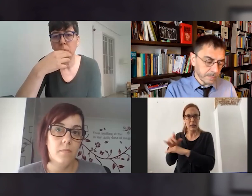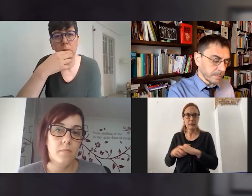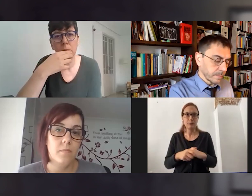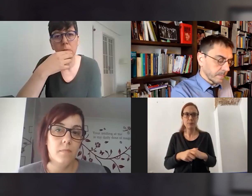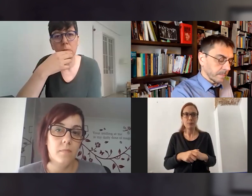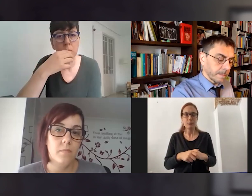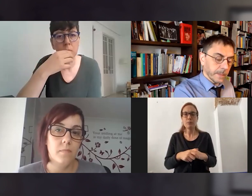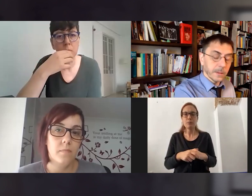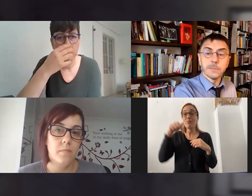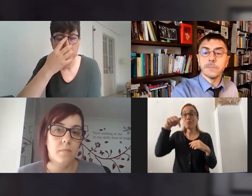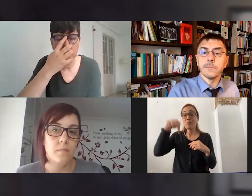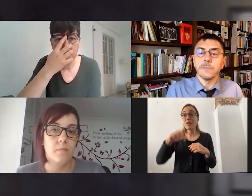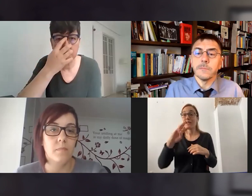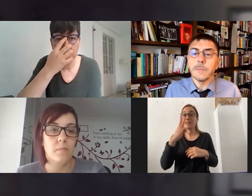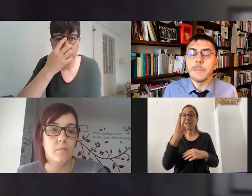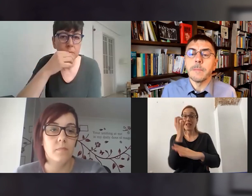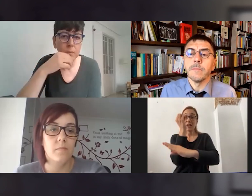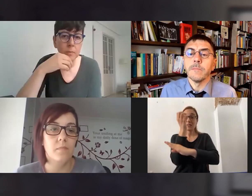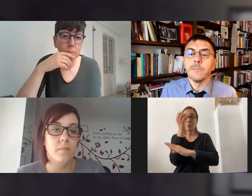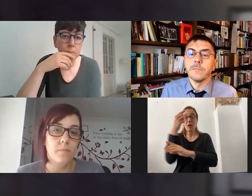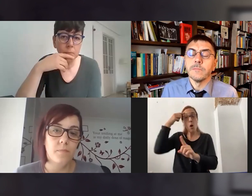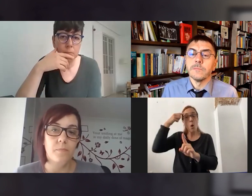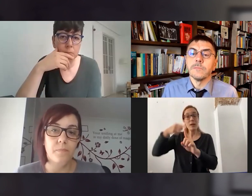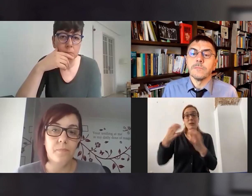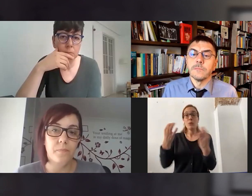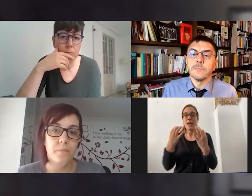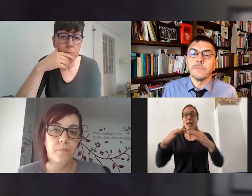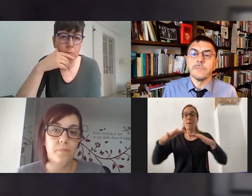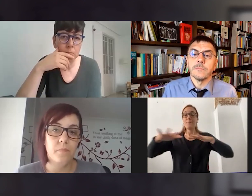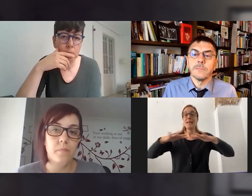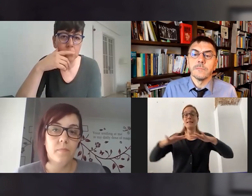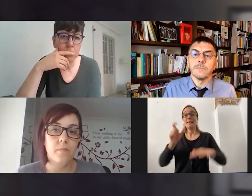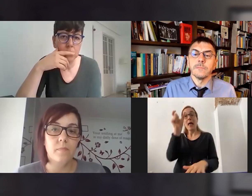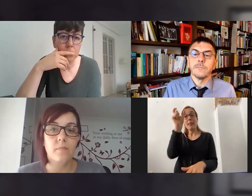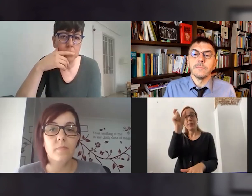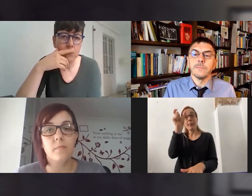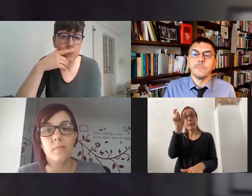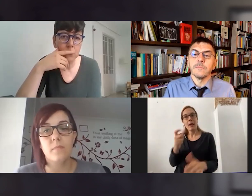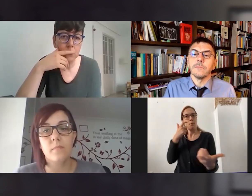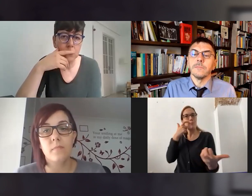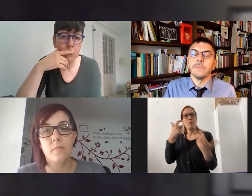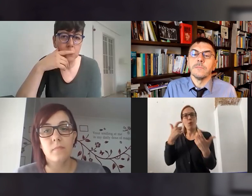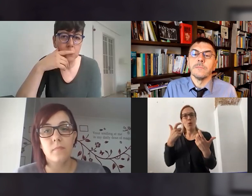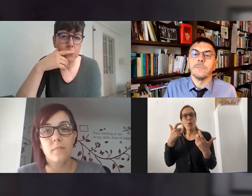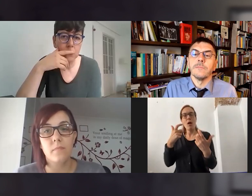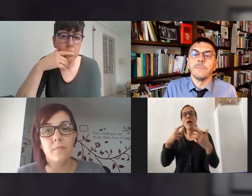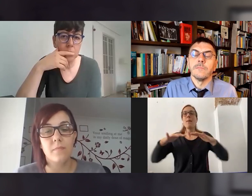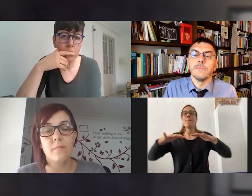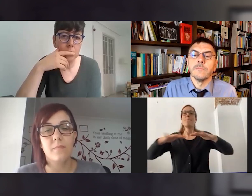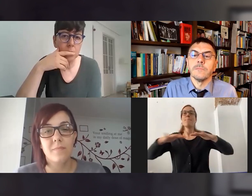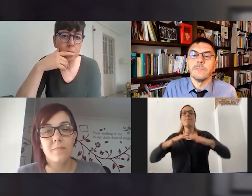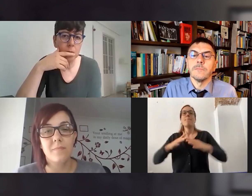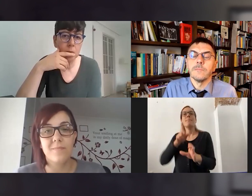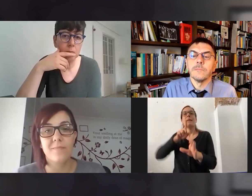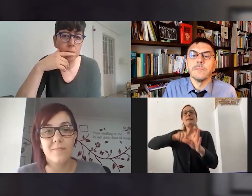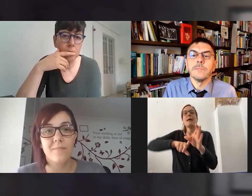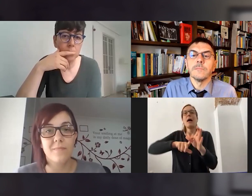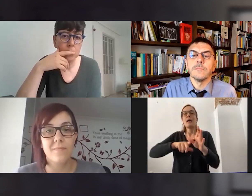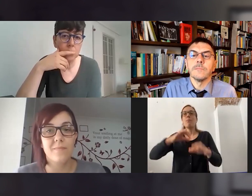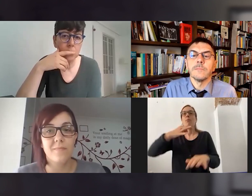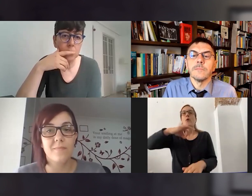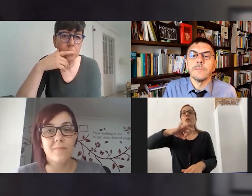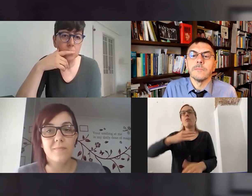tercera asamblea es revalorizar la figura del militante. Militar en Podemos no puede ser algo aburrido. Militar en Podemos no puede ser